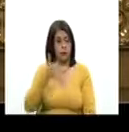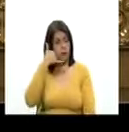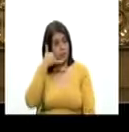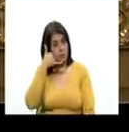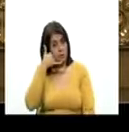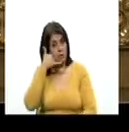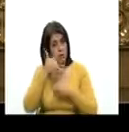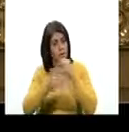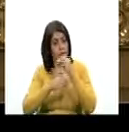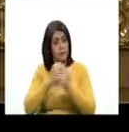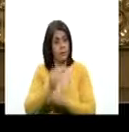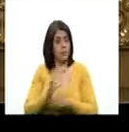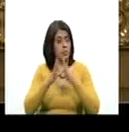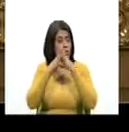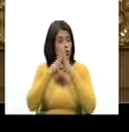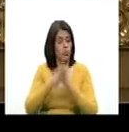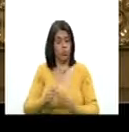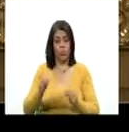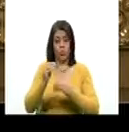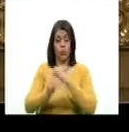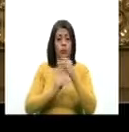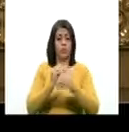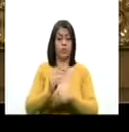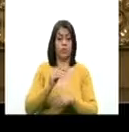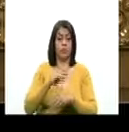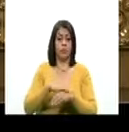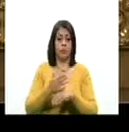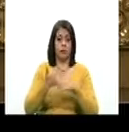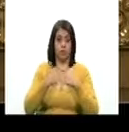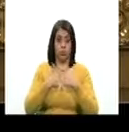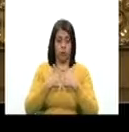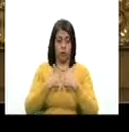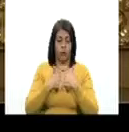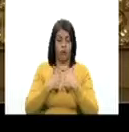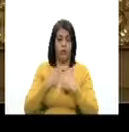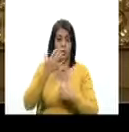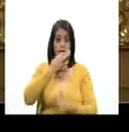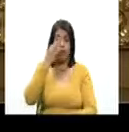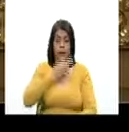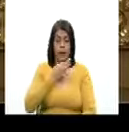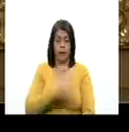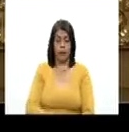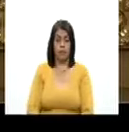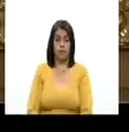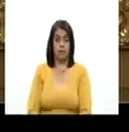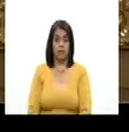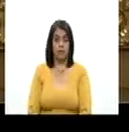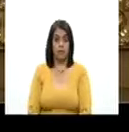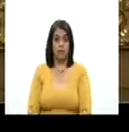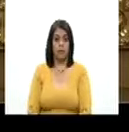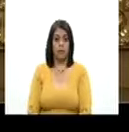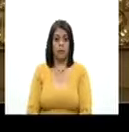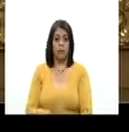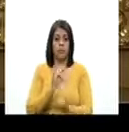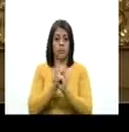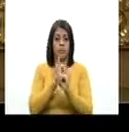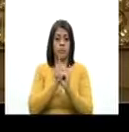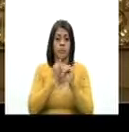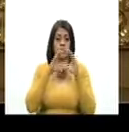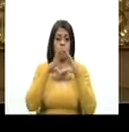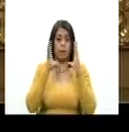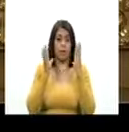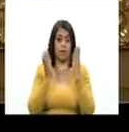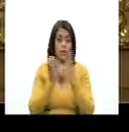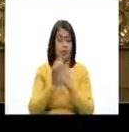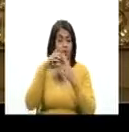están haciendo lo que hacen. Y yo por eso persigo la verdad. En las redes, en el mundo